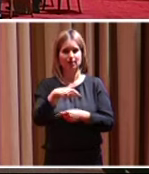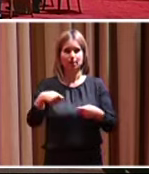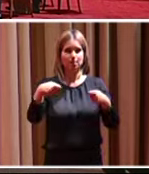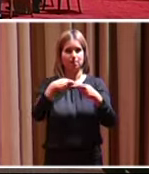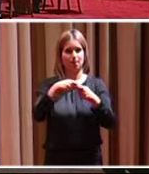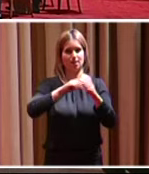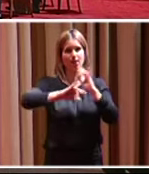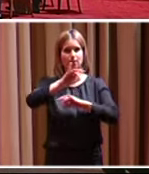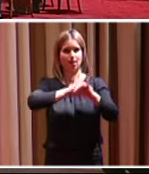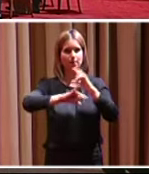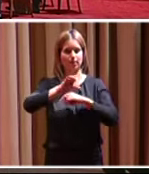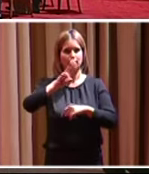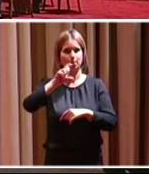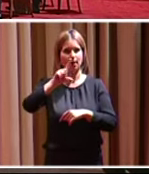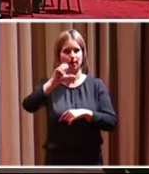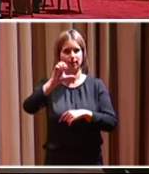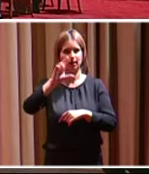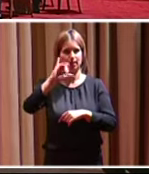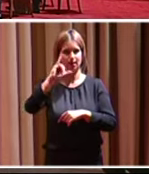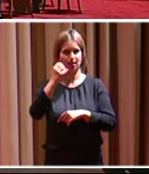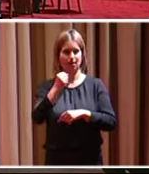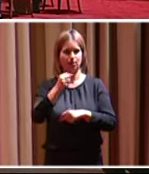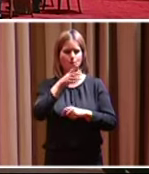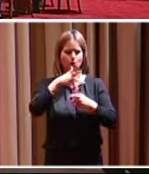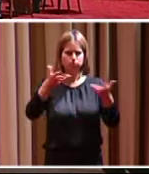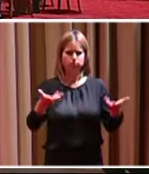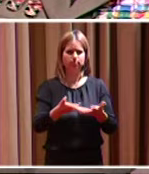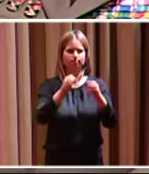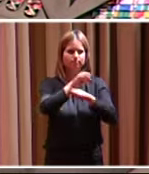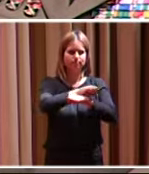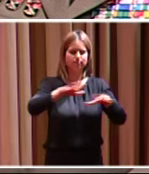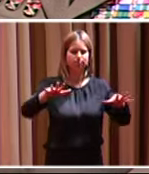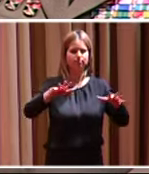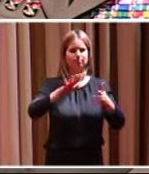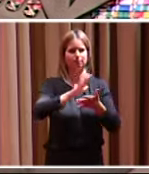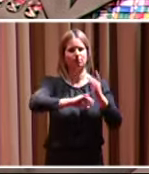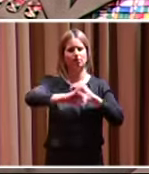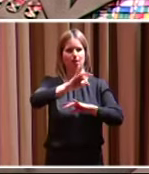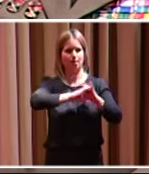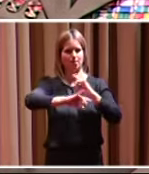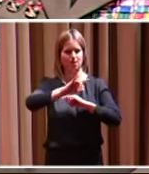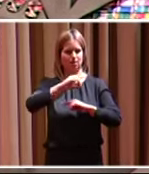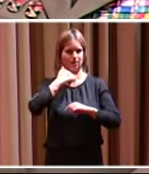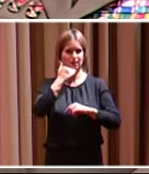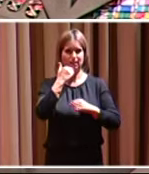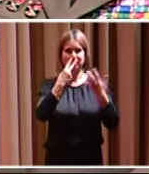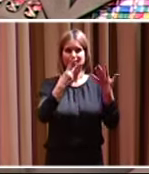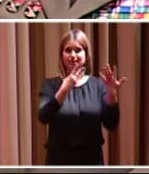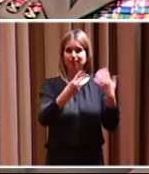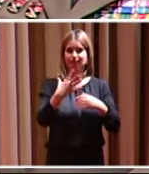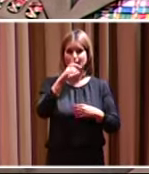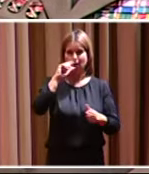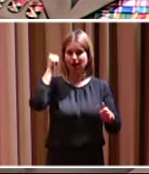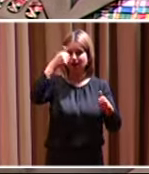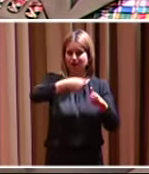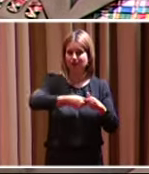La Platería por fomentar y dar difusión a nuestro flamenco durante casi 75